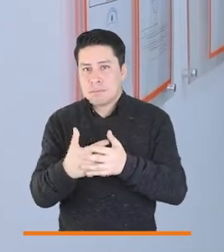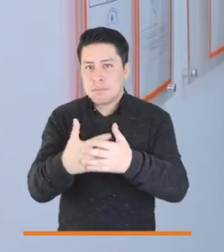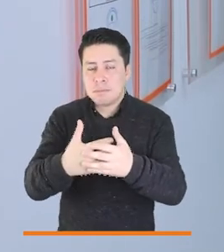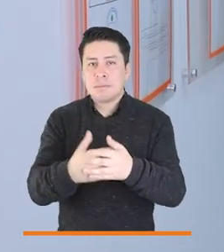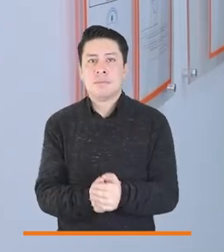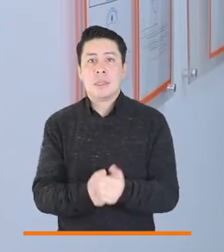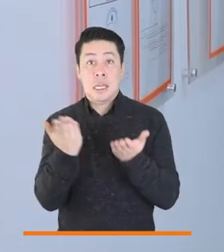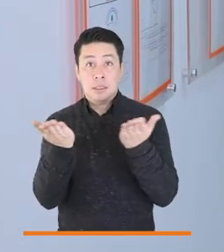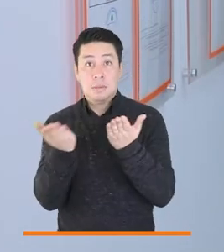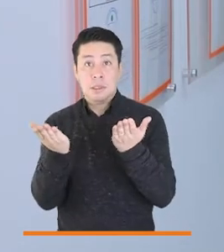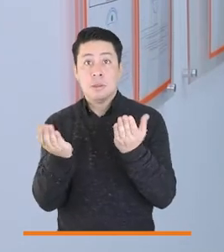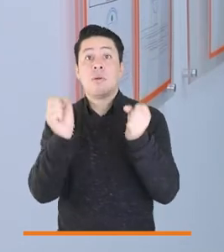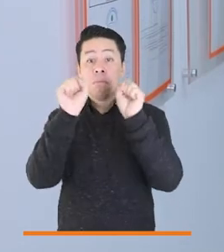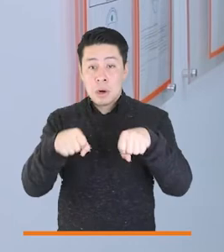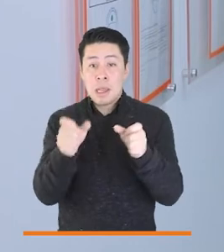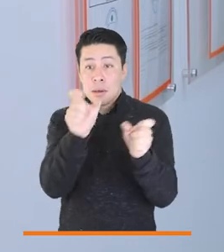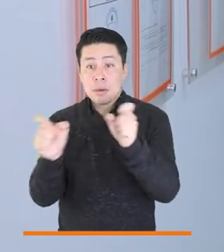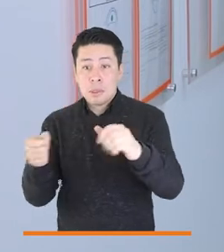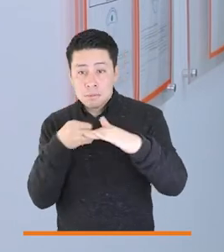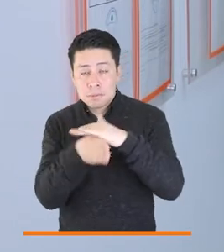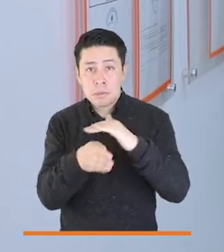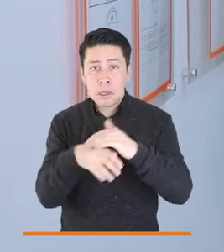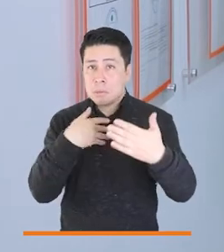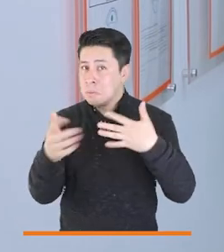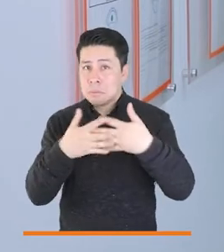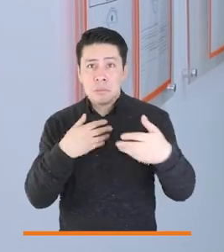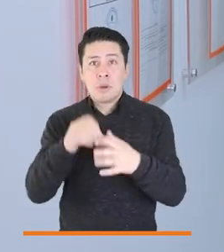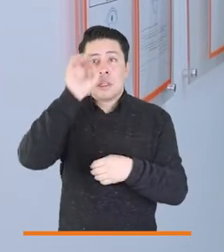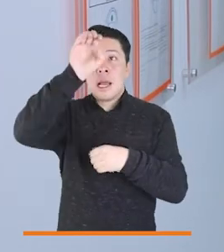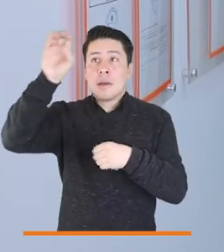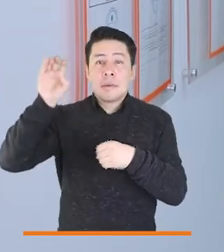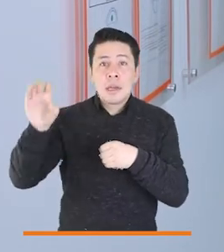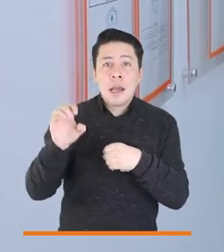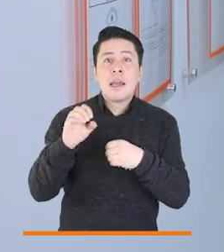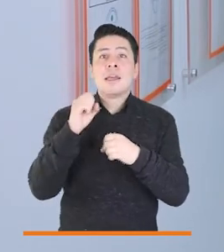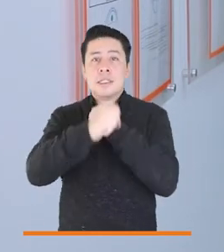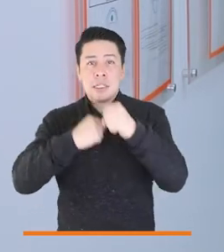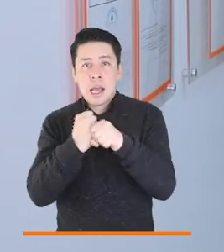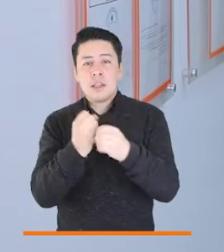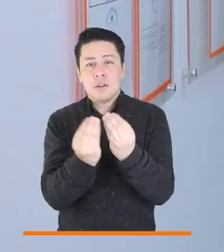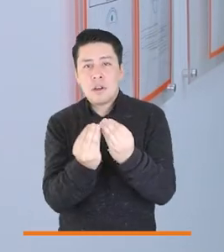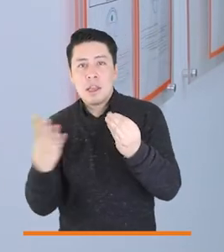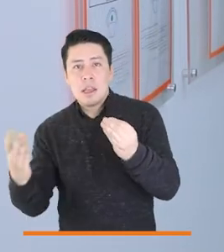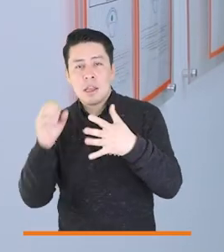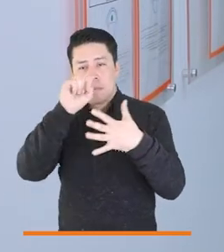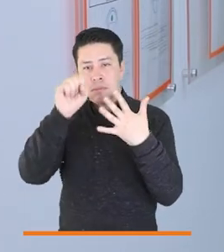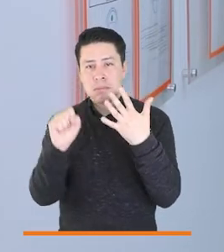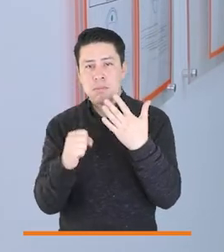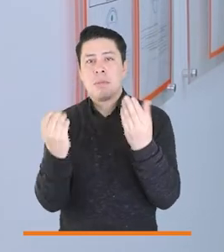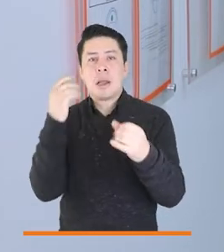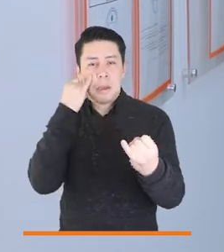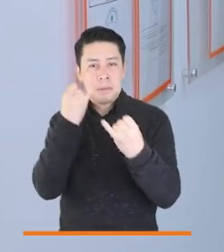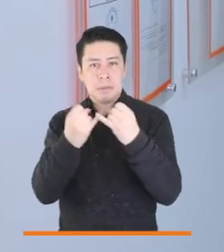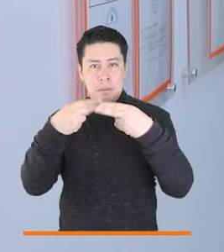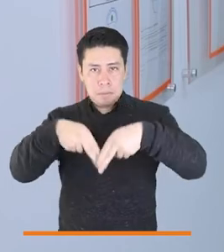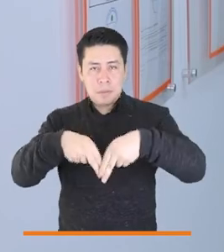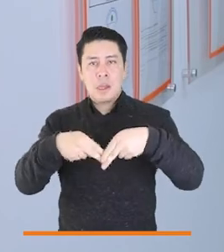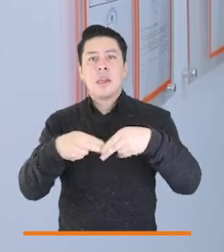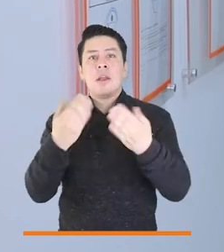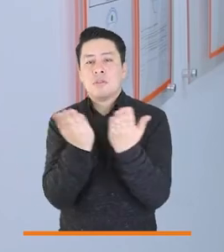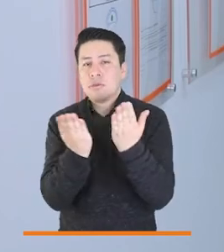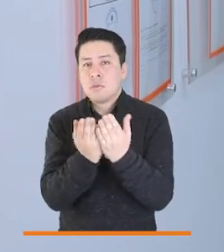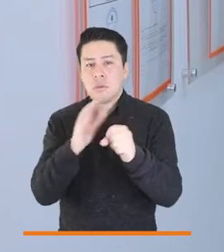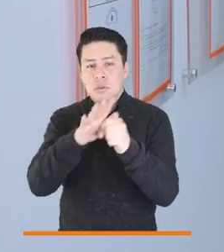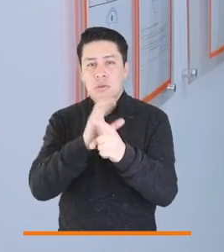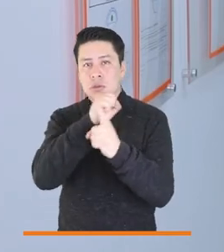semanas de gestación. El servicio está disponible sin importar la nacionalidad, edad, etnia, orientación sexual, identidad de género,